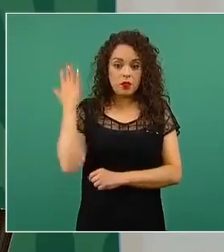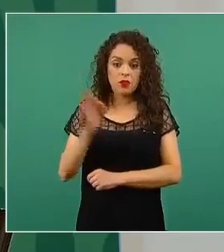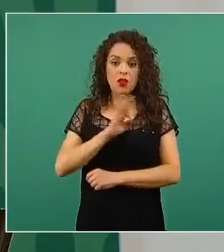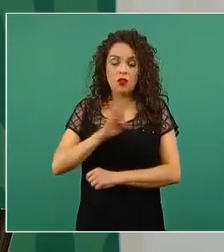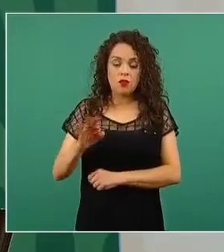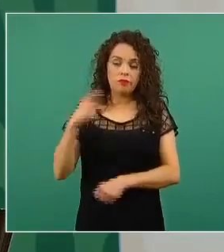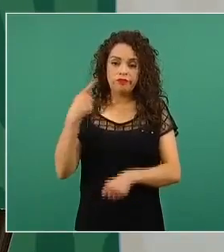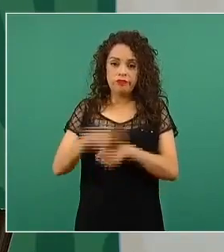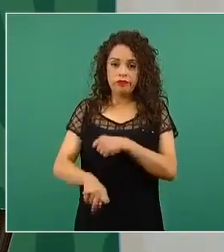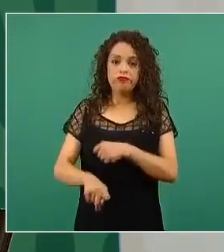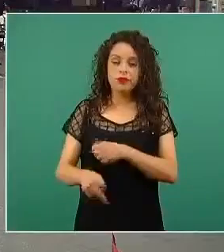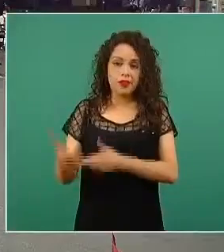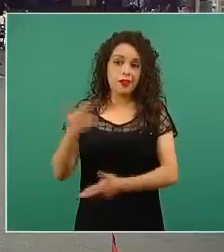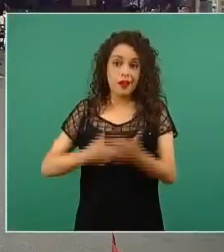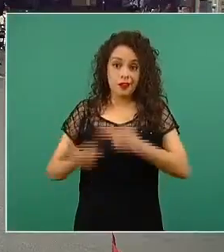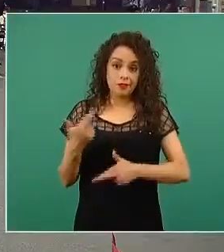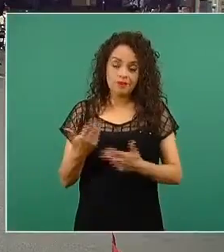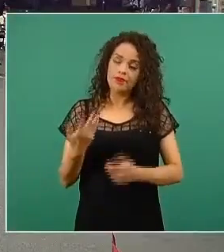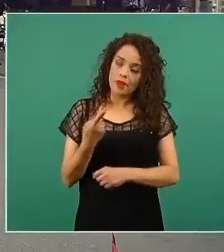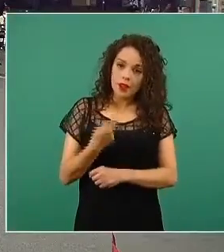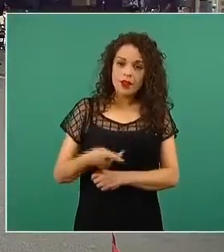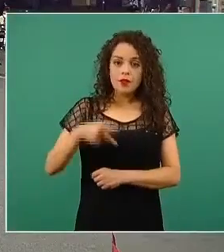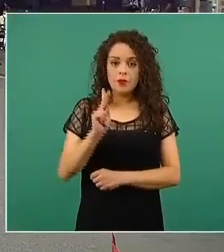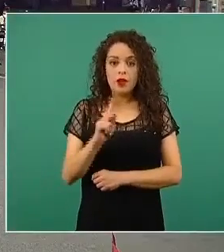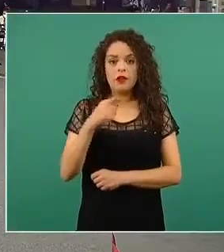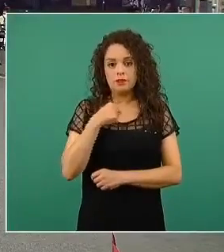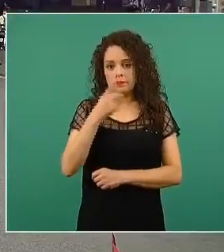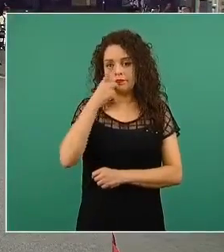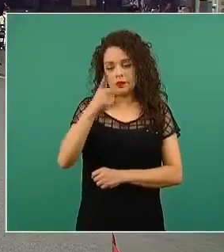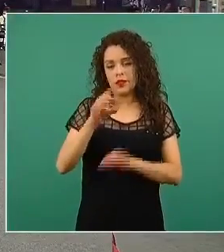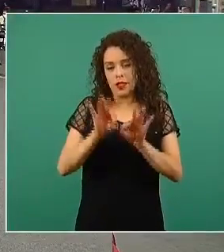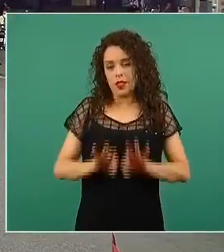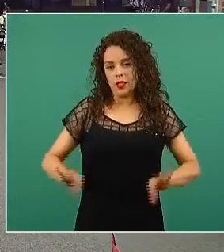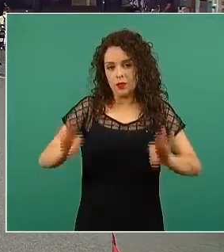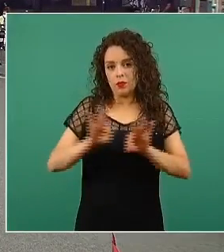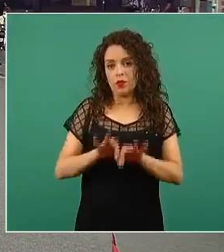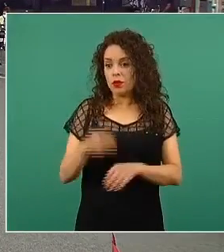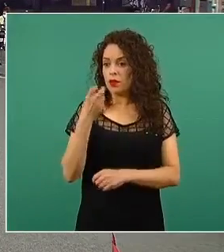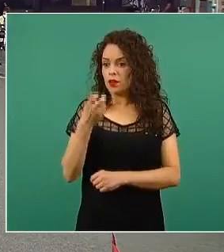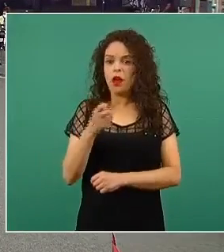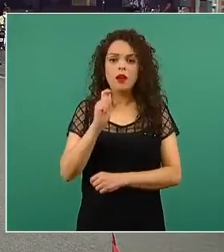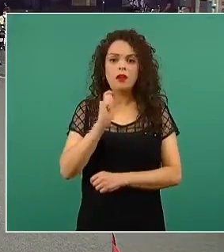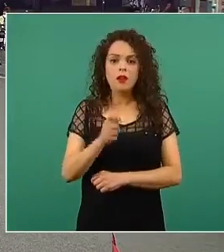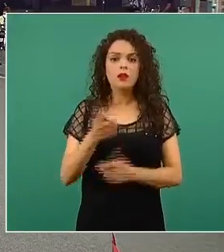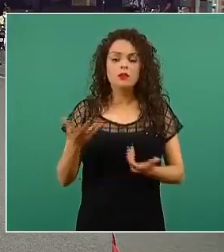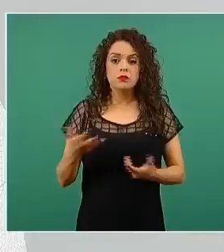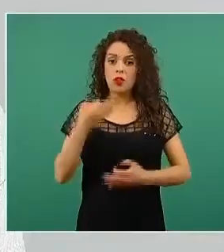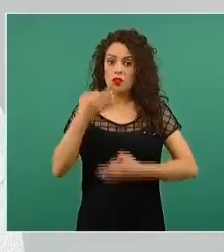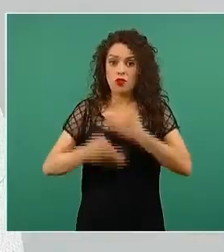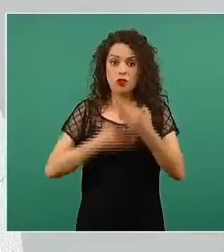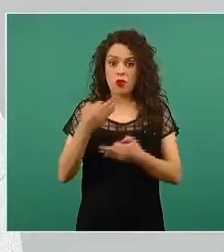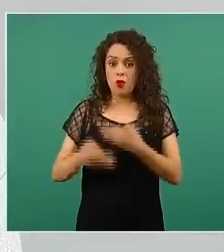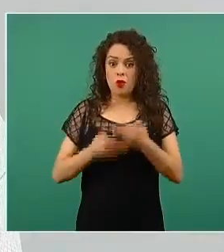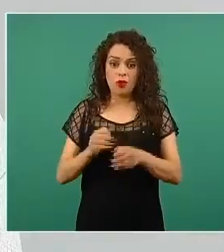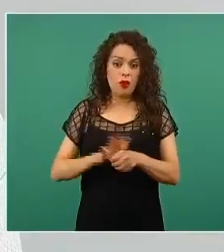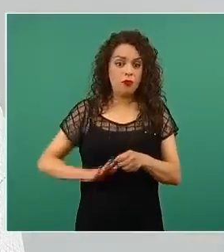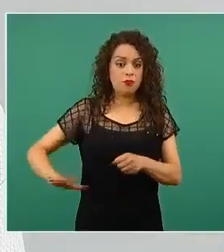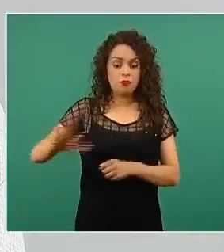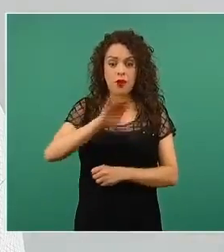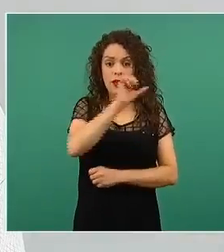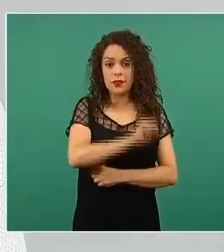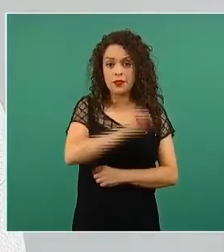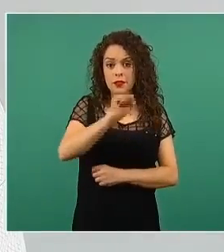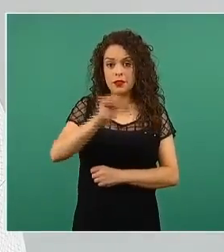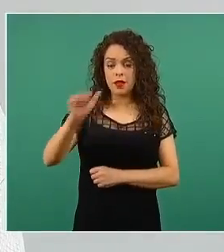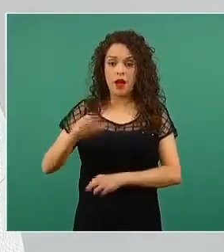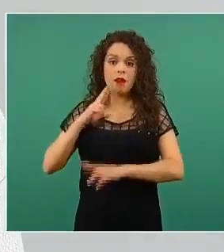un riesgo de llevarlo a cabo. Pero resalto que esto además obviamente fue una respuesta colectiva de todo el Sistema Nacional de Salud